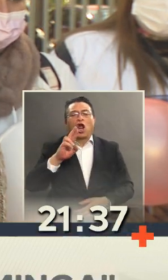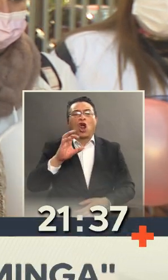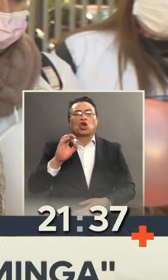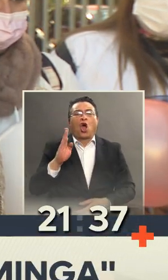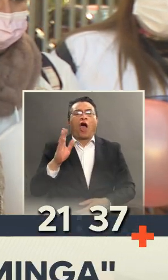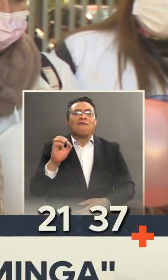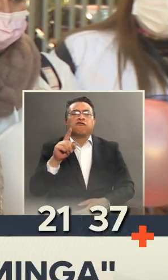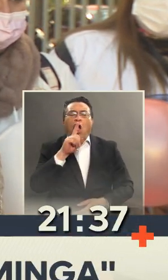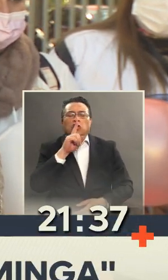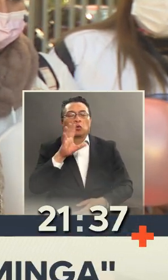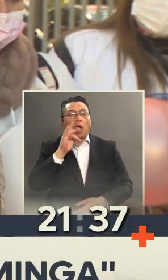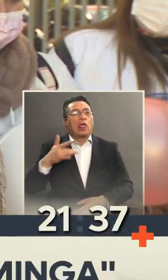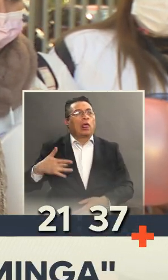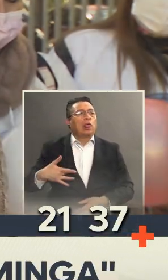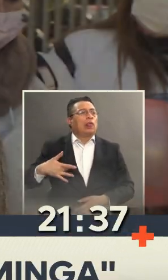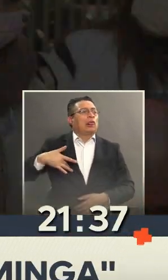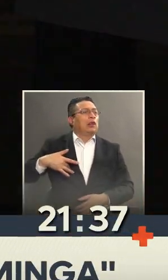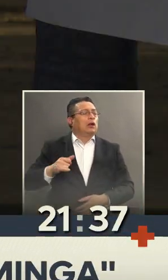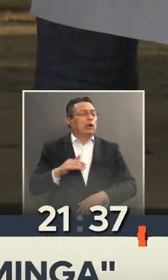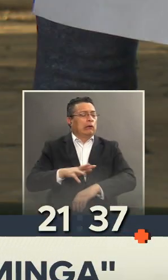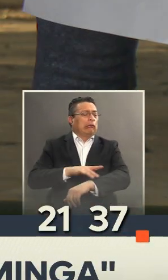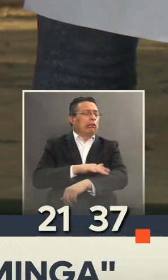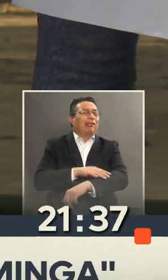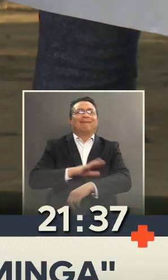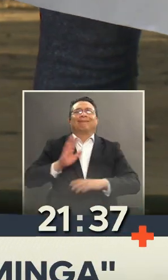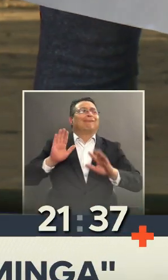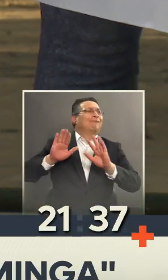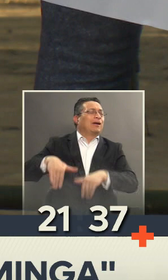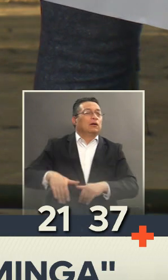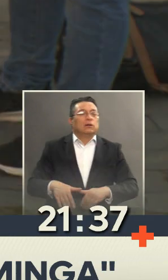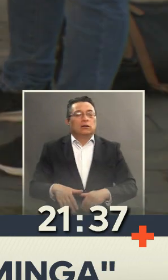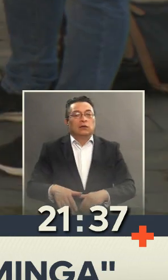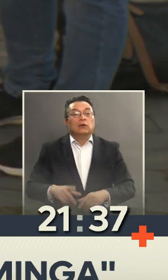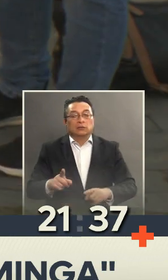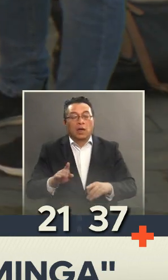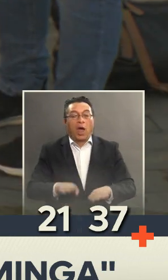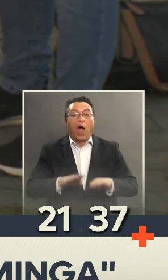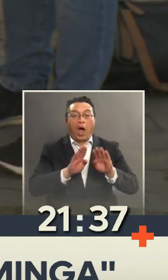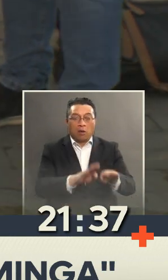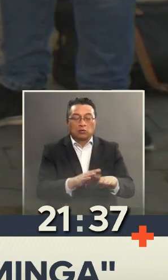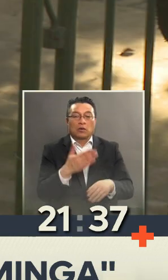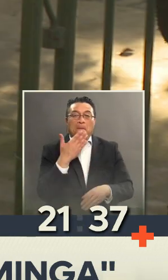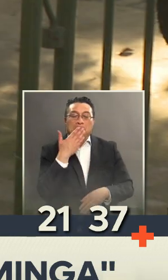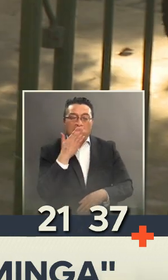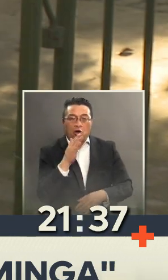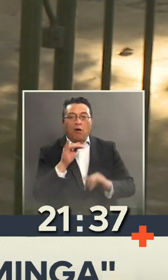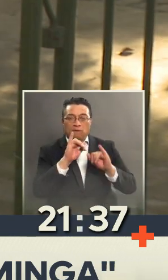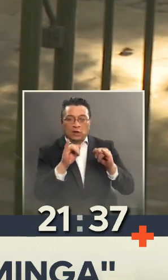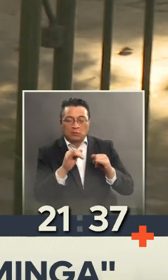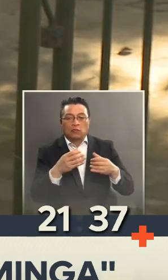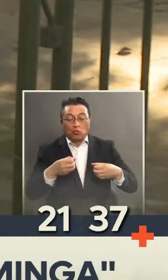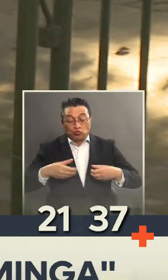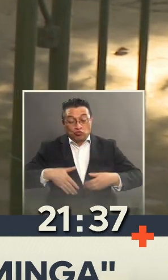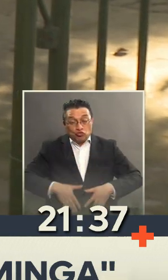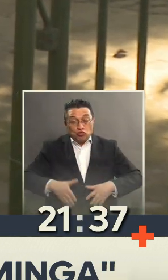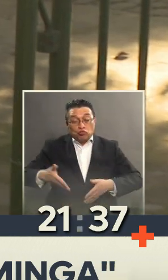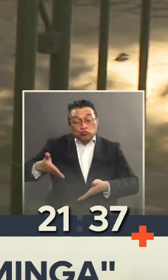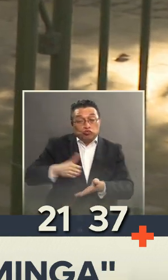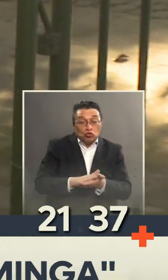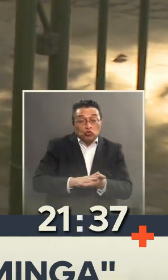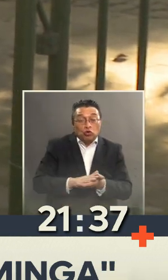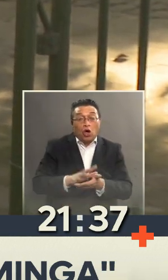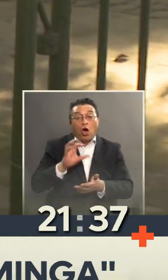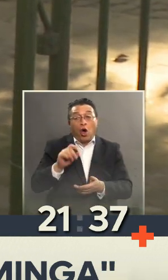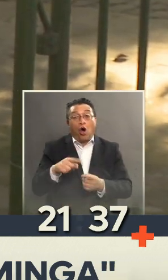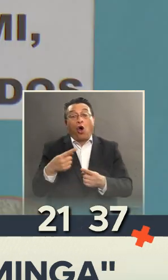no se sensibilizan ciertos procesos que son duros. La propuesta intenta apoyar de mejor forma a quienes pierden a un hijo que no nació o aquel que